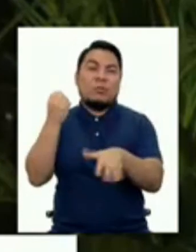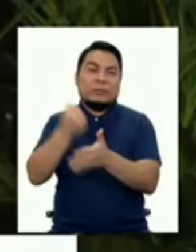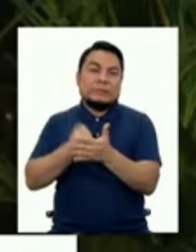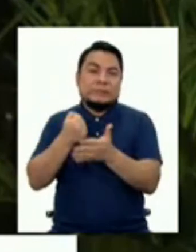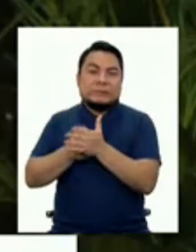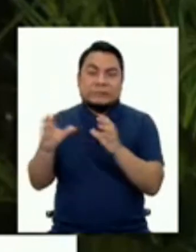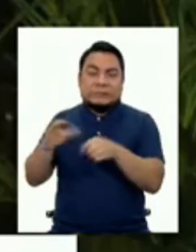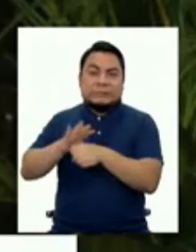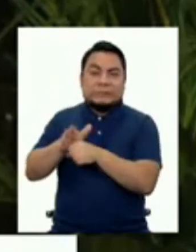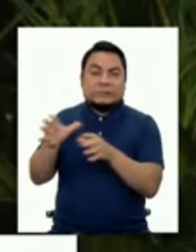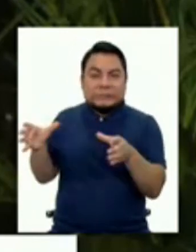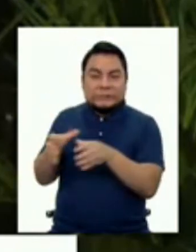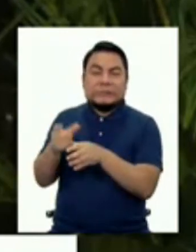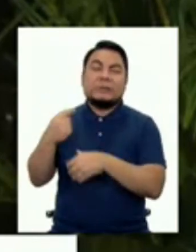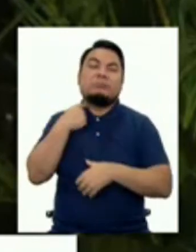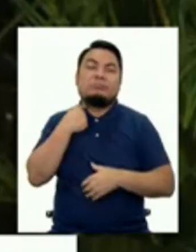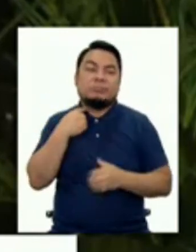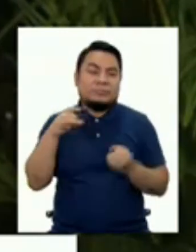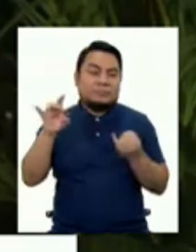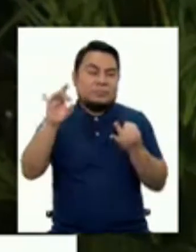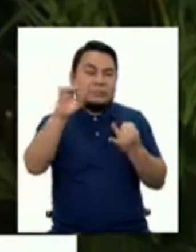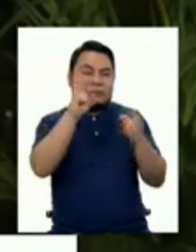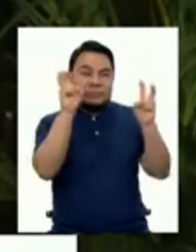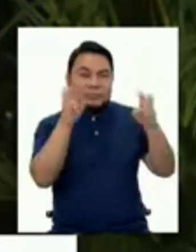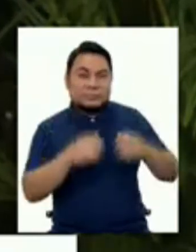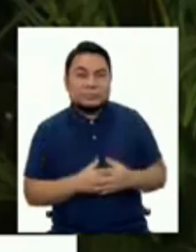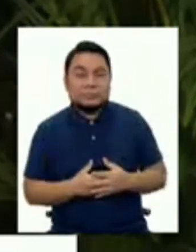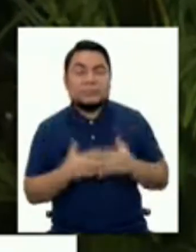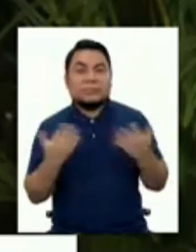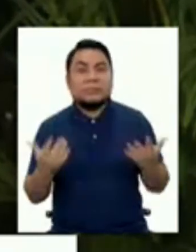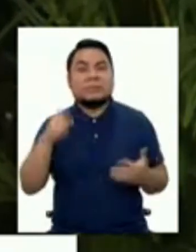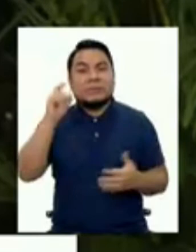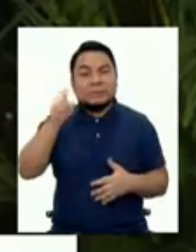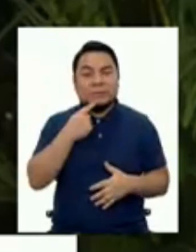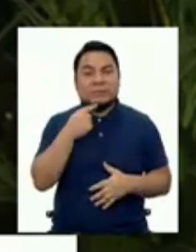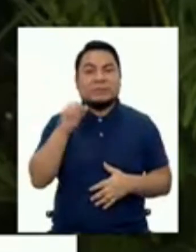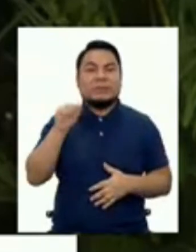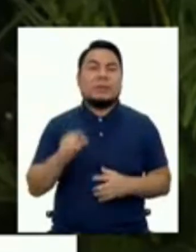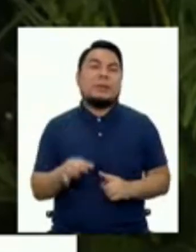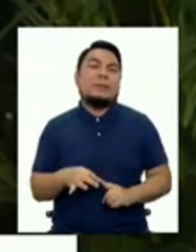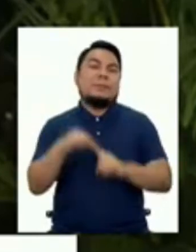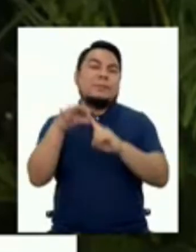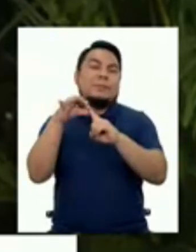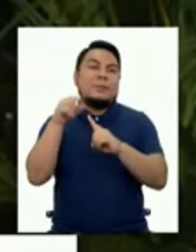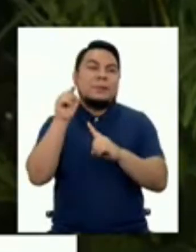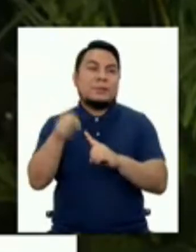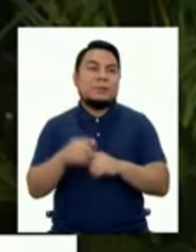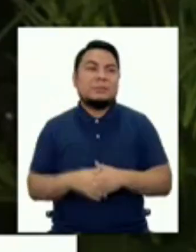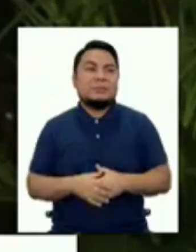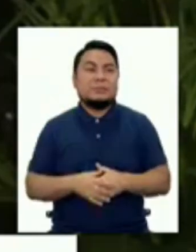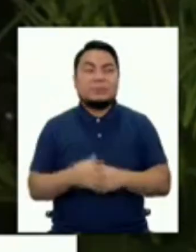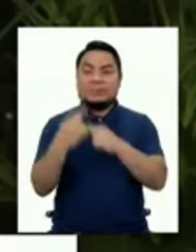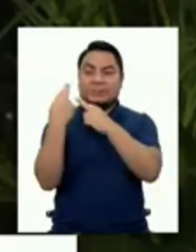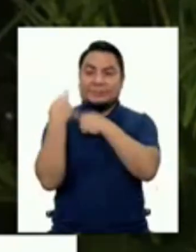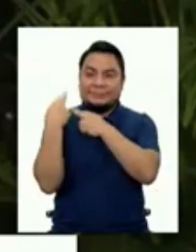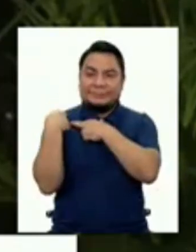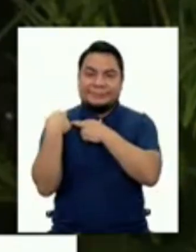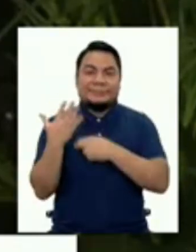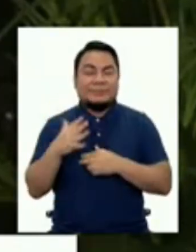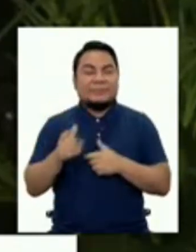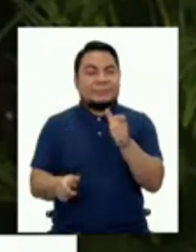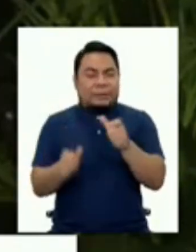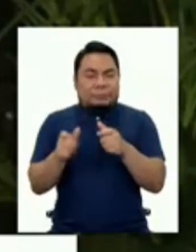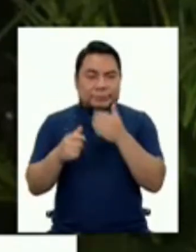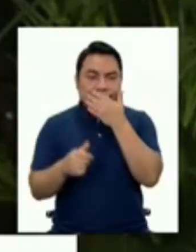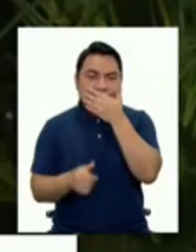estas difíciles circunstancias que nos están afectando a todos. Y tiene que reclamar especialmente de que asume responsabilidades funcionales